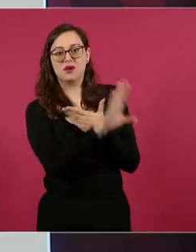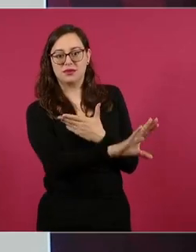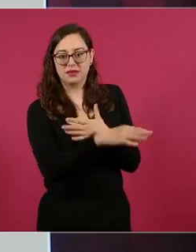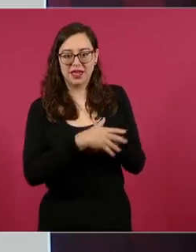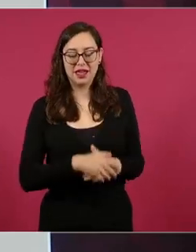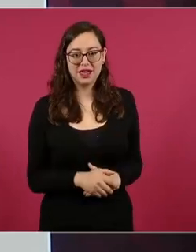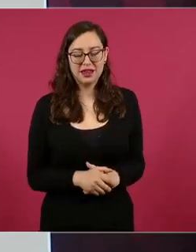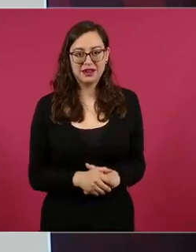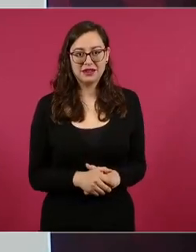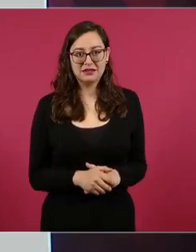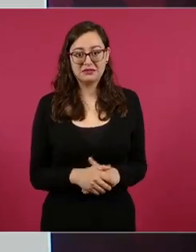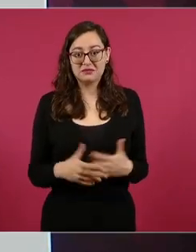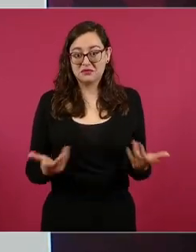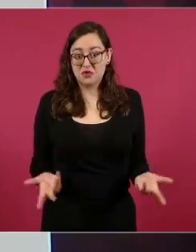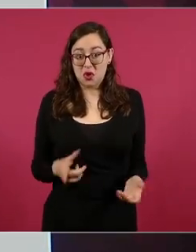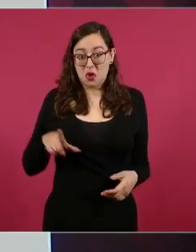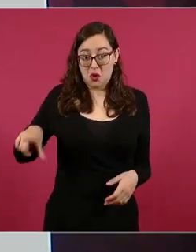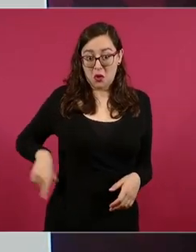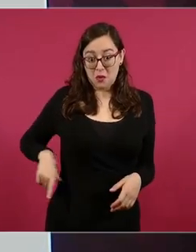fortaleza